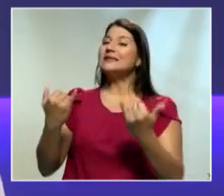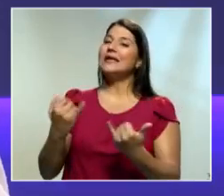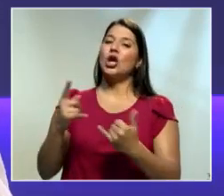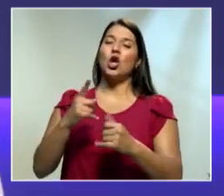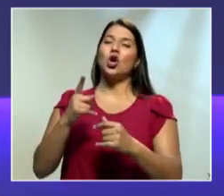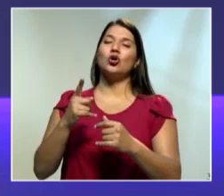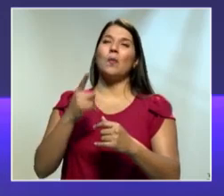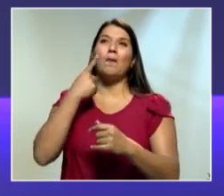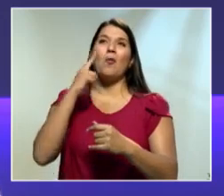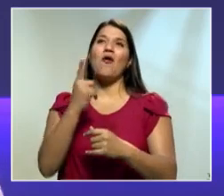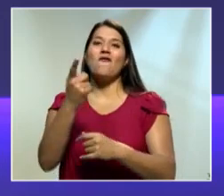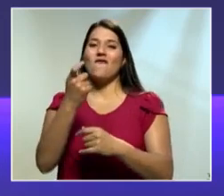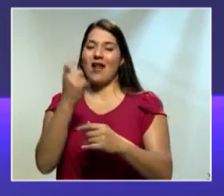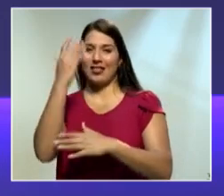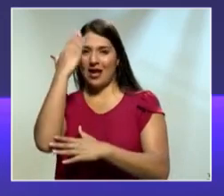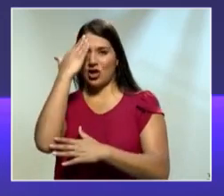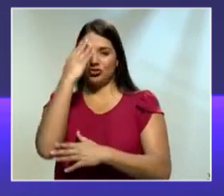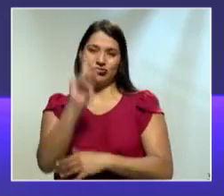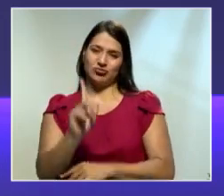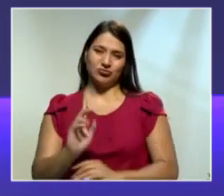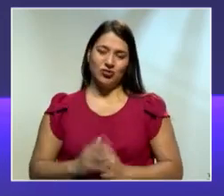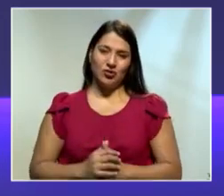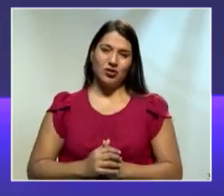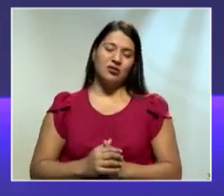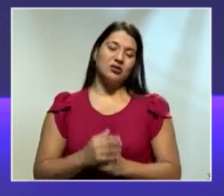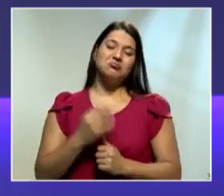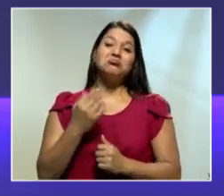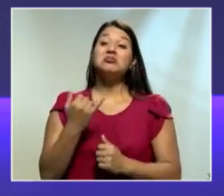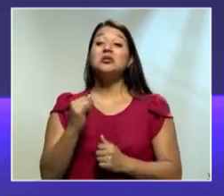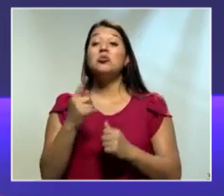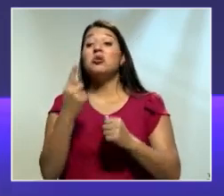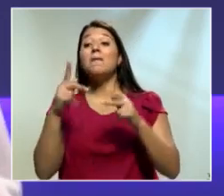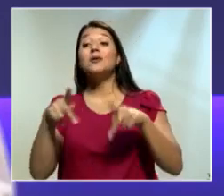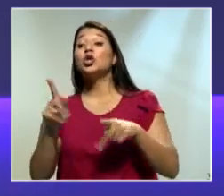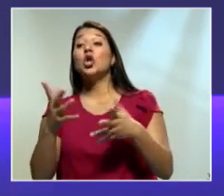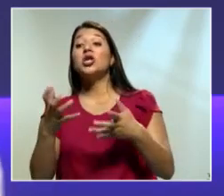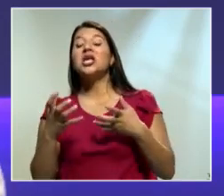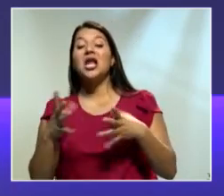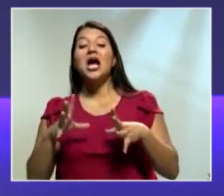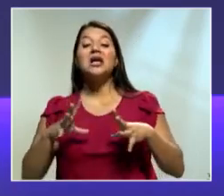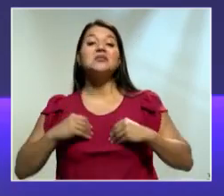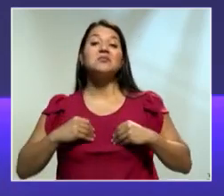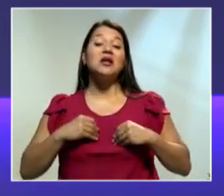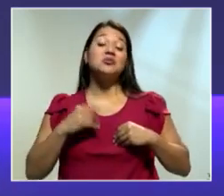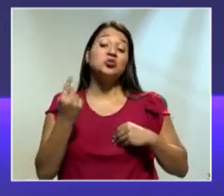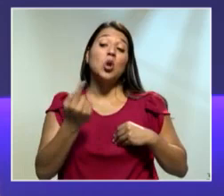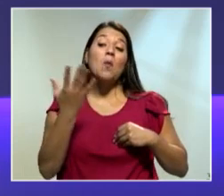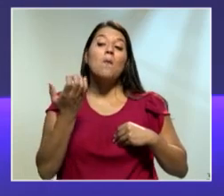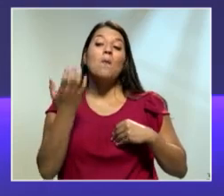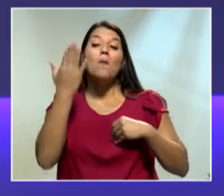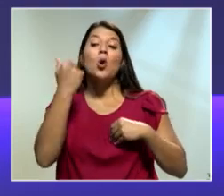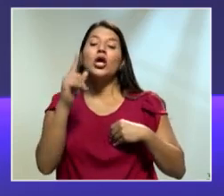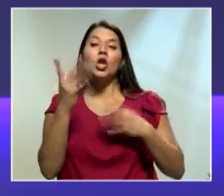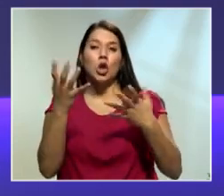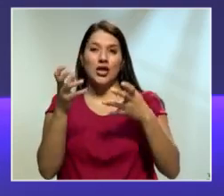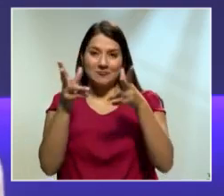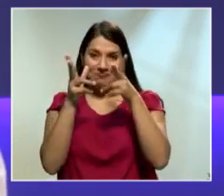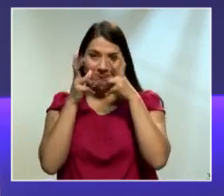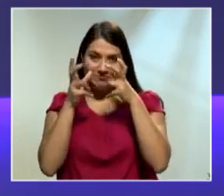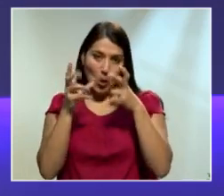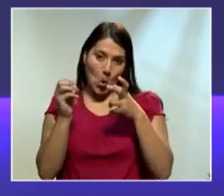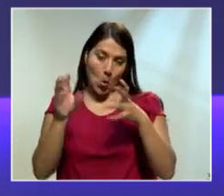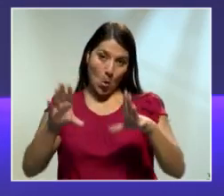Claramente. Ya es un tema simplemente de que no lo quieren percibir como tal. Porque como usted